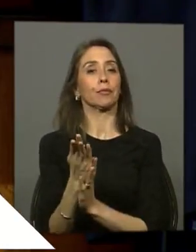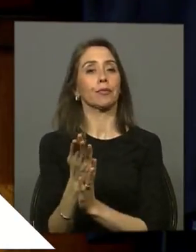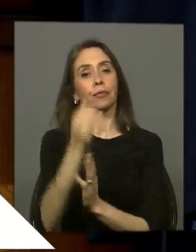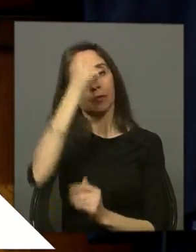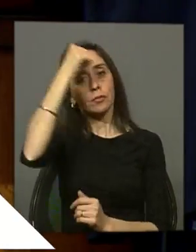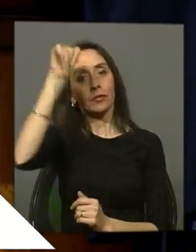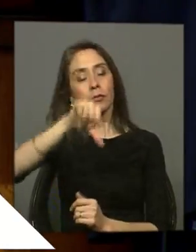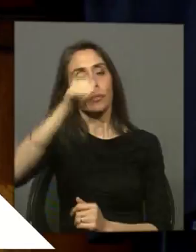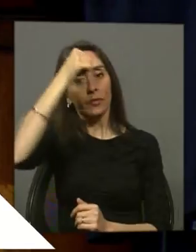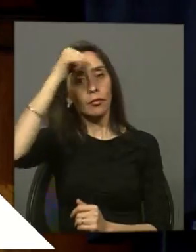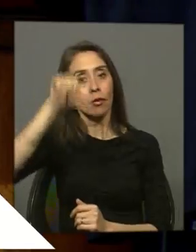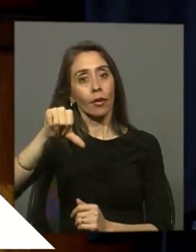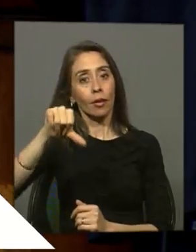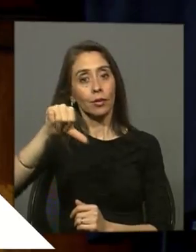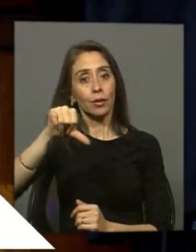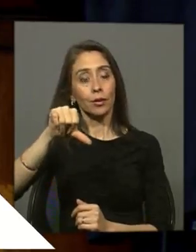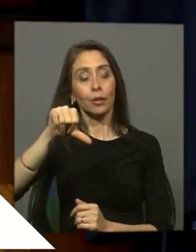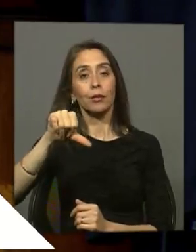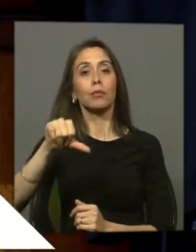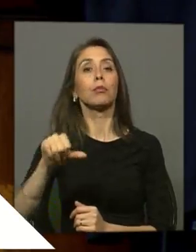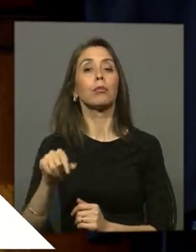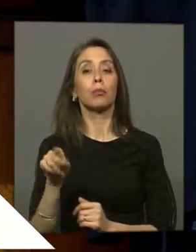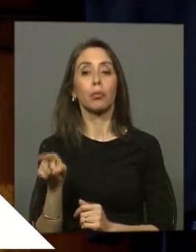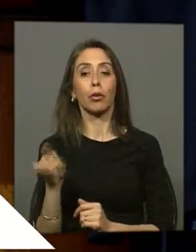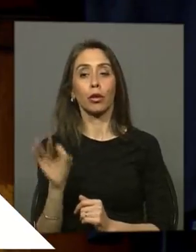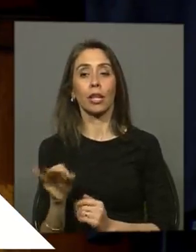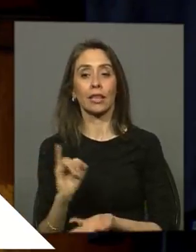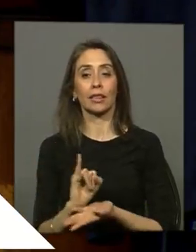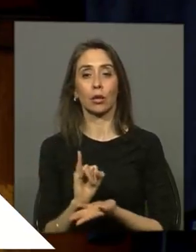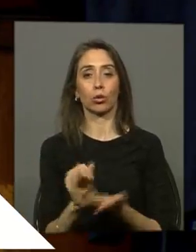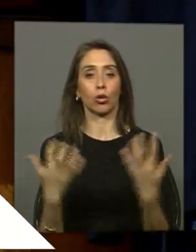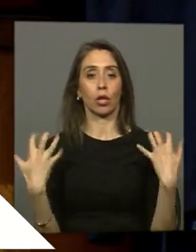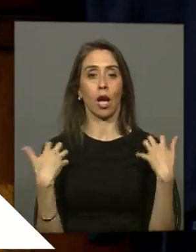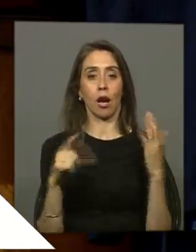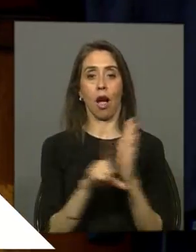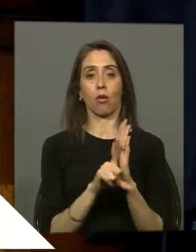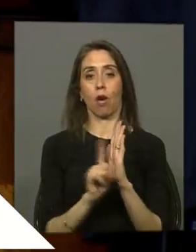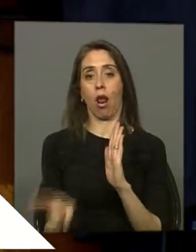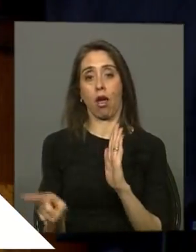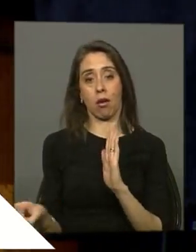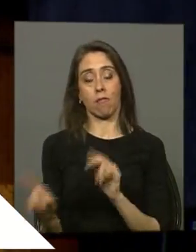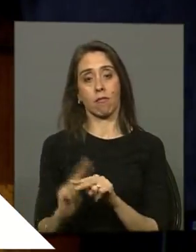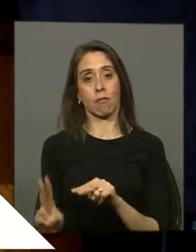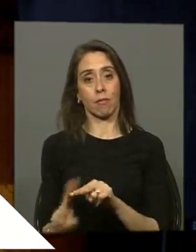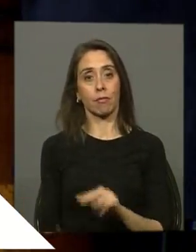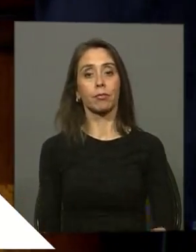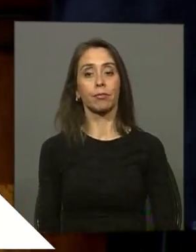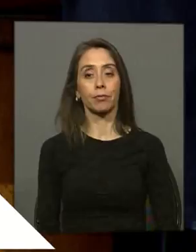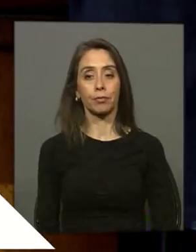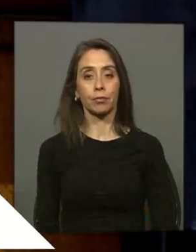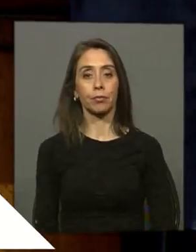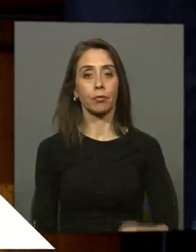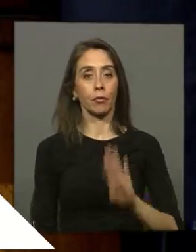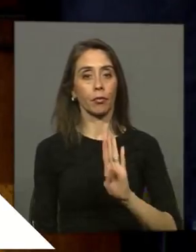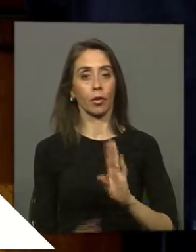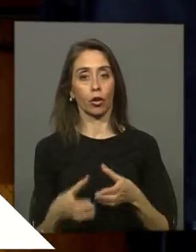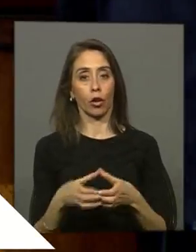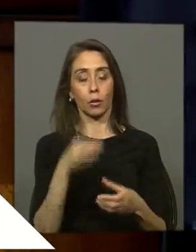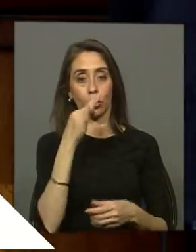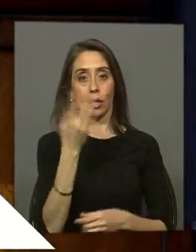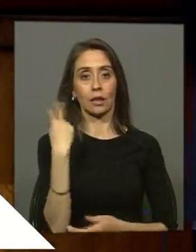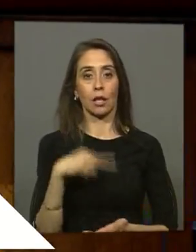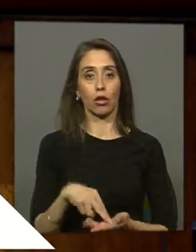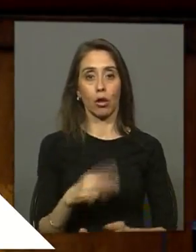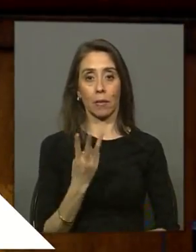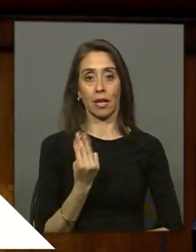sancionatorio correspondiente ha atendido su carácter de órgano competente para este efecto ve la comisión hace presente que desde el año